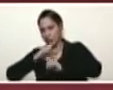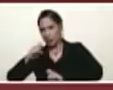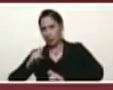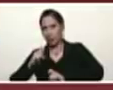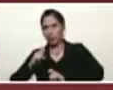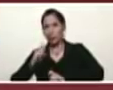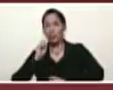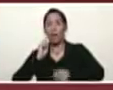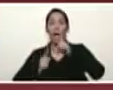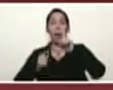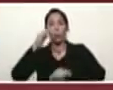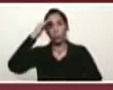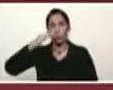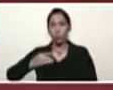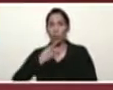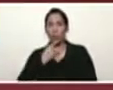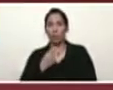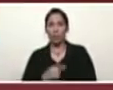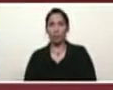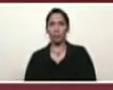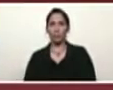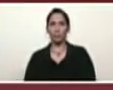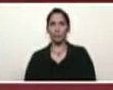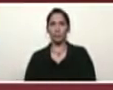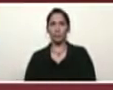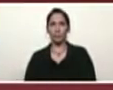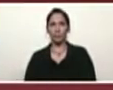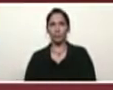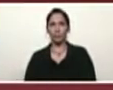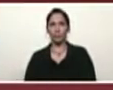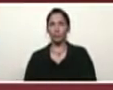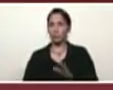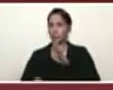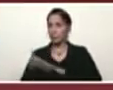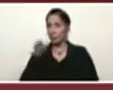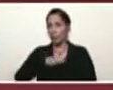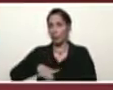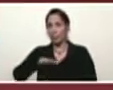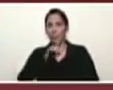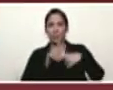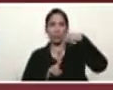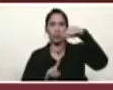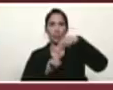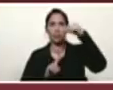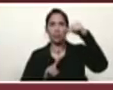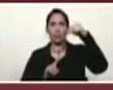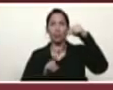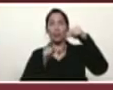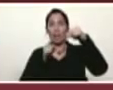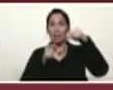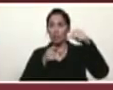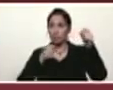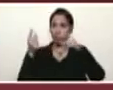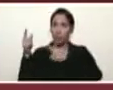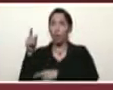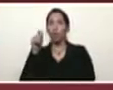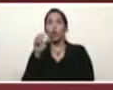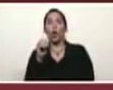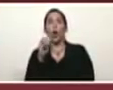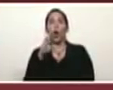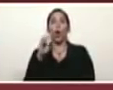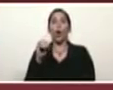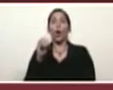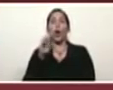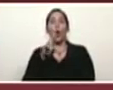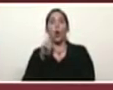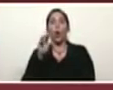A algunos soldados les dijeron que iban para Plaza Altamira porque de ahí iban a Tocorón, a una operación de limpieza de